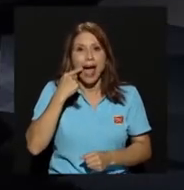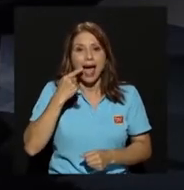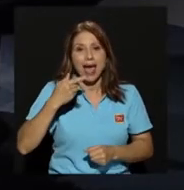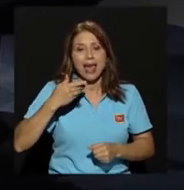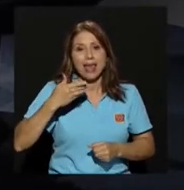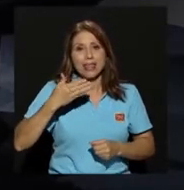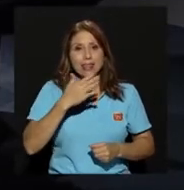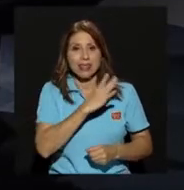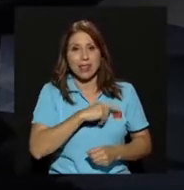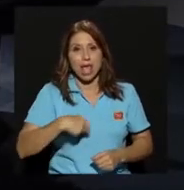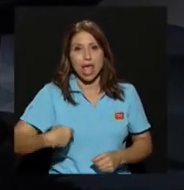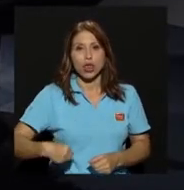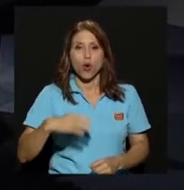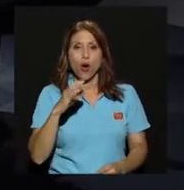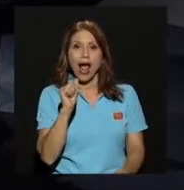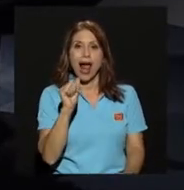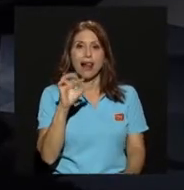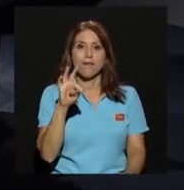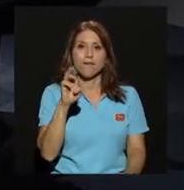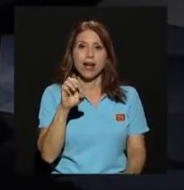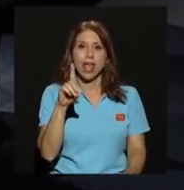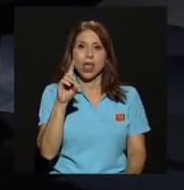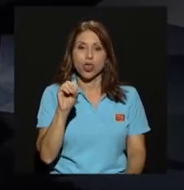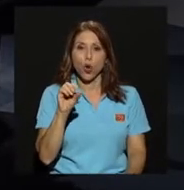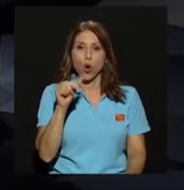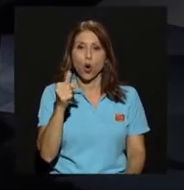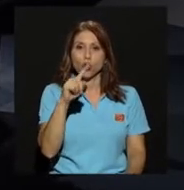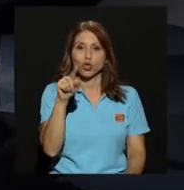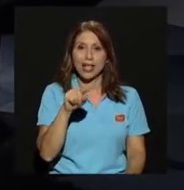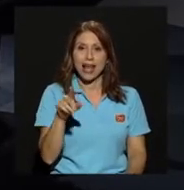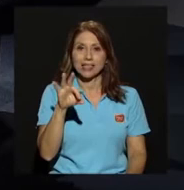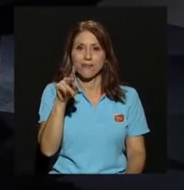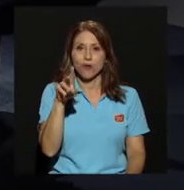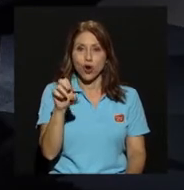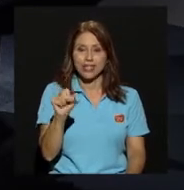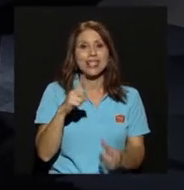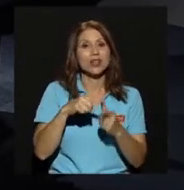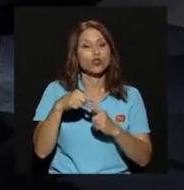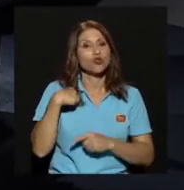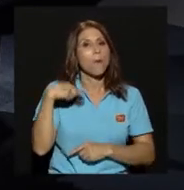entonces yo me imagino que había una relación